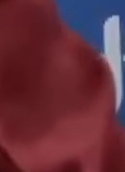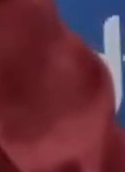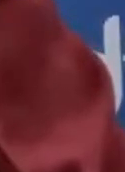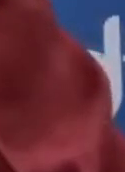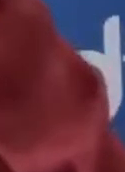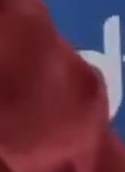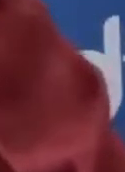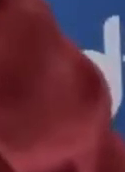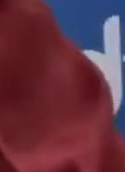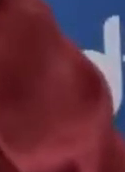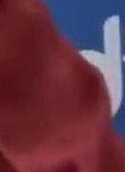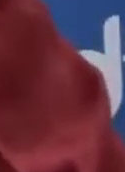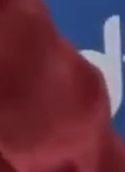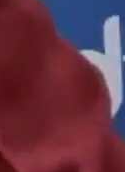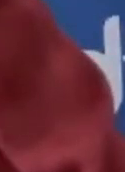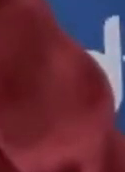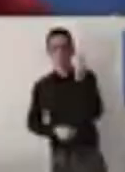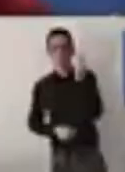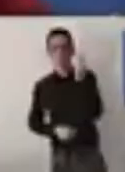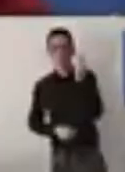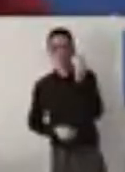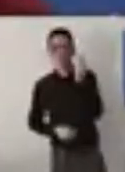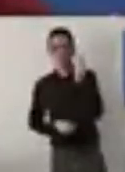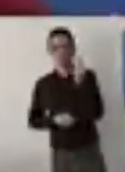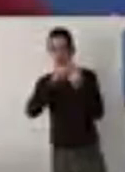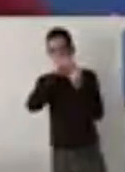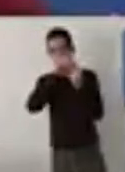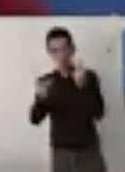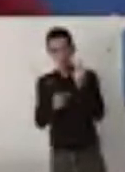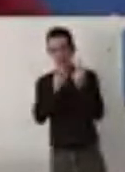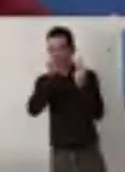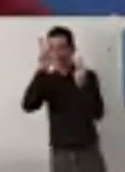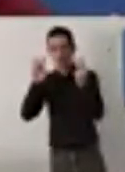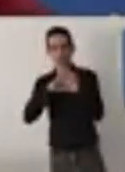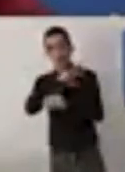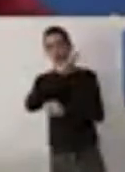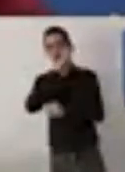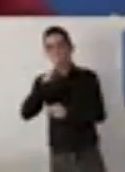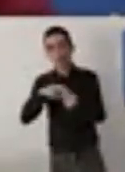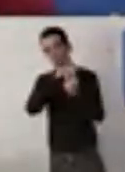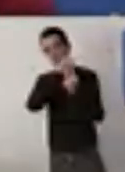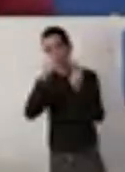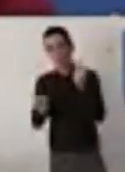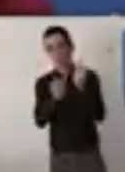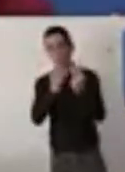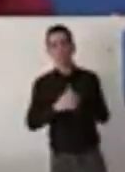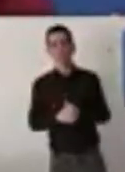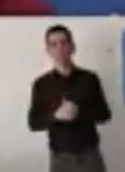grandes preguntas que coinciden con prácticamente todo lo que recibimos, que sería: ¿qué espacios o mecanismos